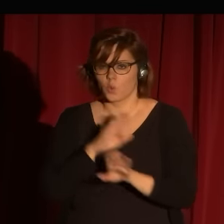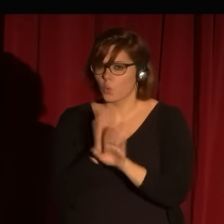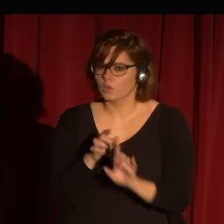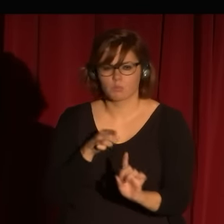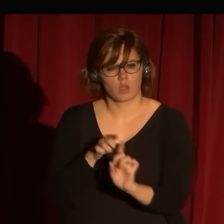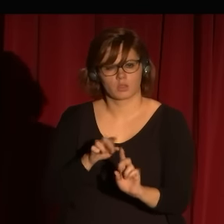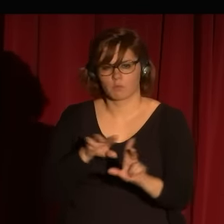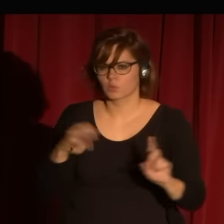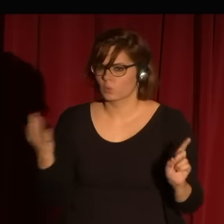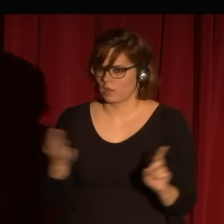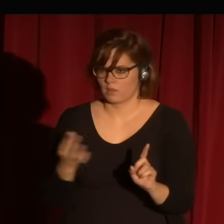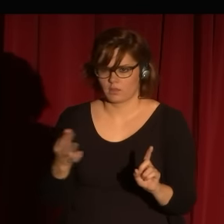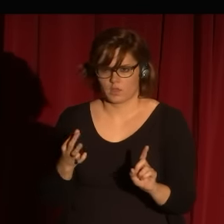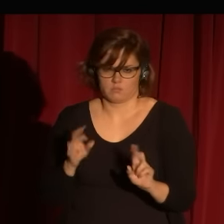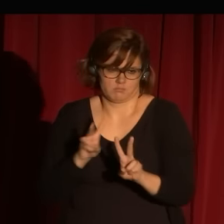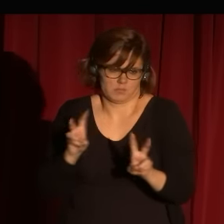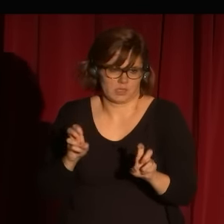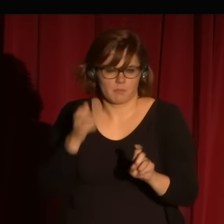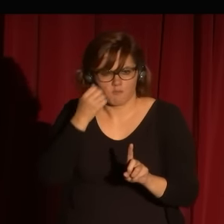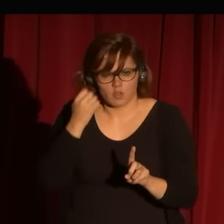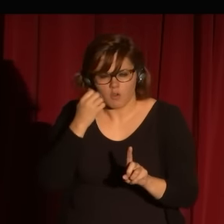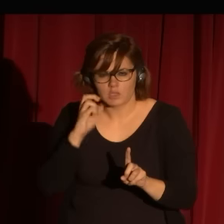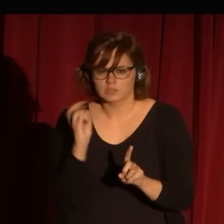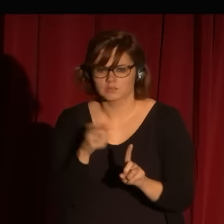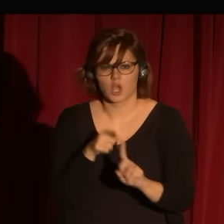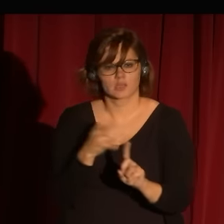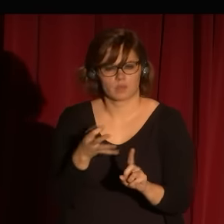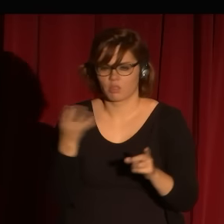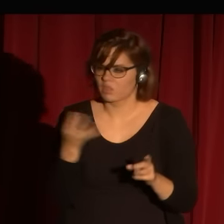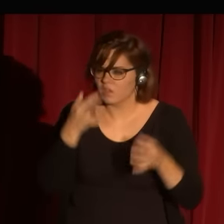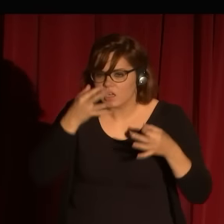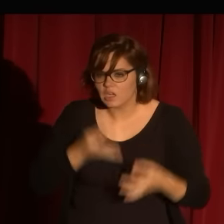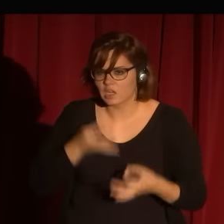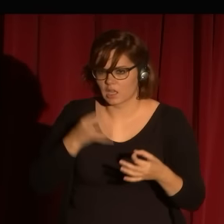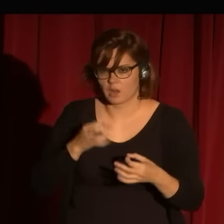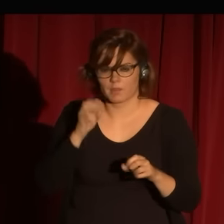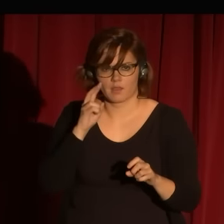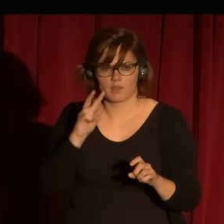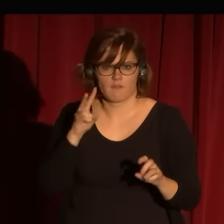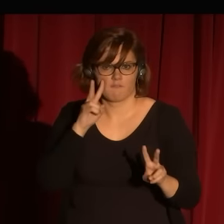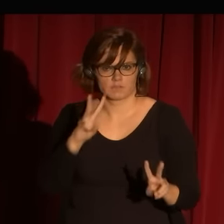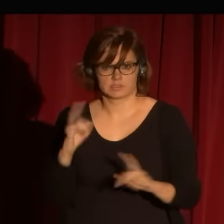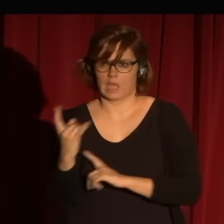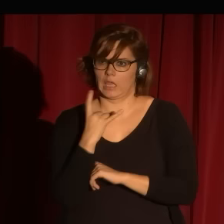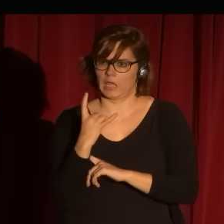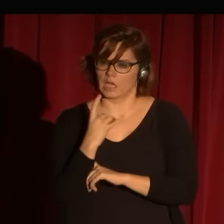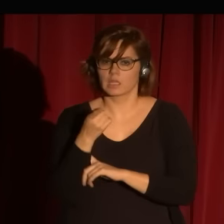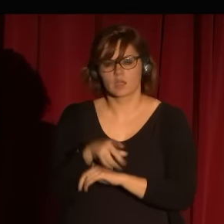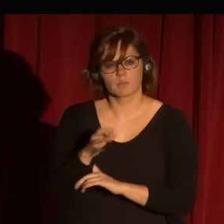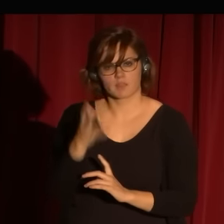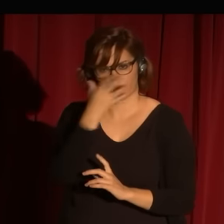objetivo de la pintura de naturalezas muertas es ser muy real o sea engañar a la vista y a la vez ser muy hermosos crear